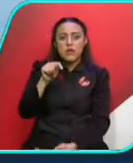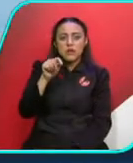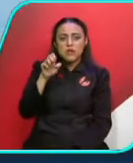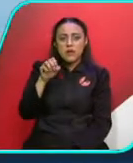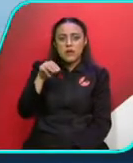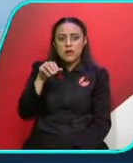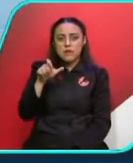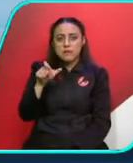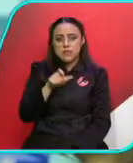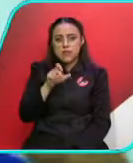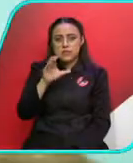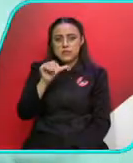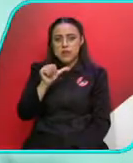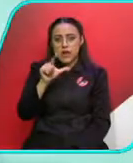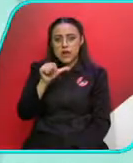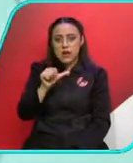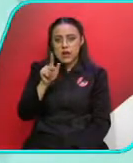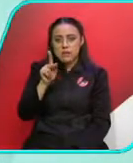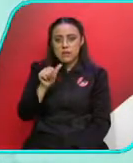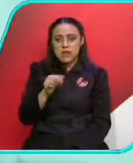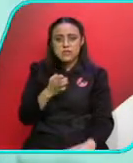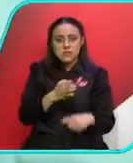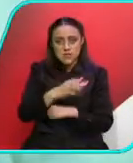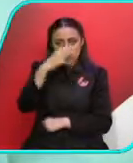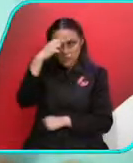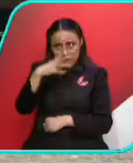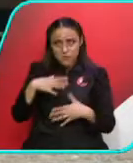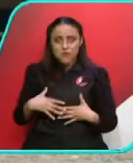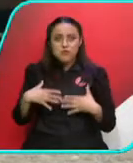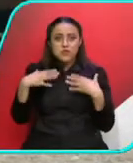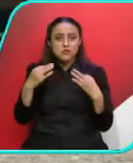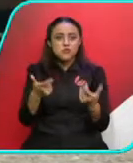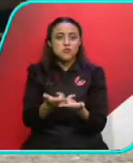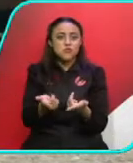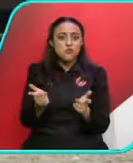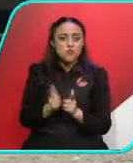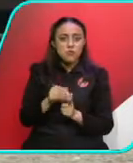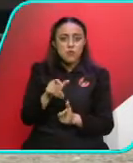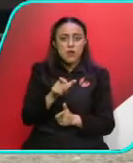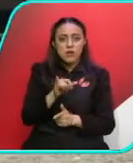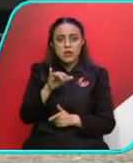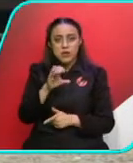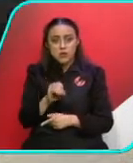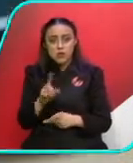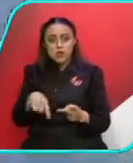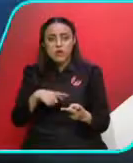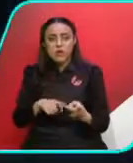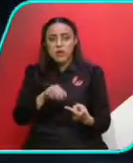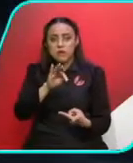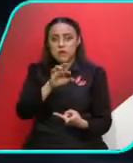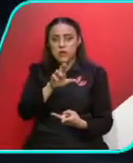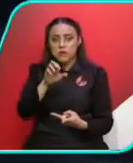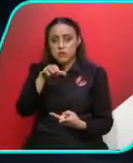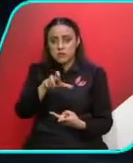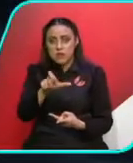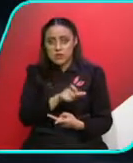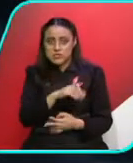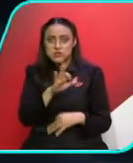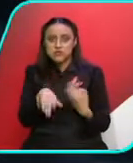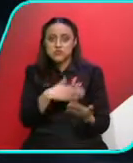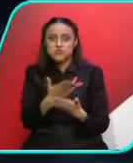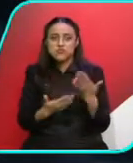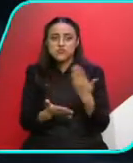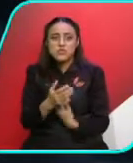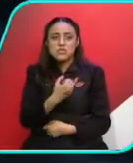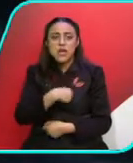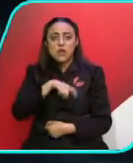México. Es una clínica ambulante, es un proyecto de Fundación Grupo México y Ferromex, el cual busca llevar servicios de salud totalmente gratuitos,